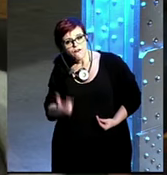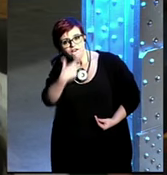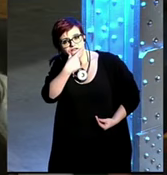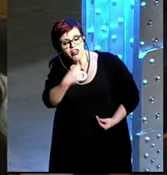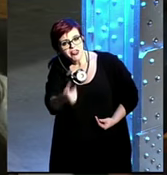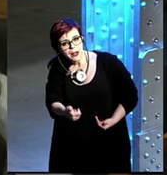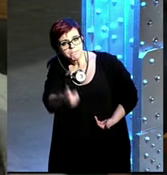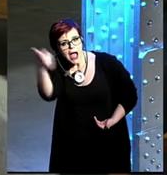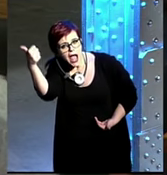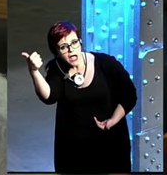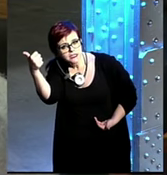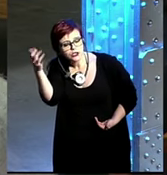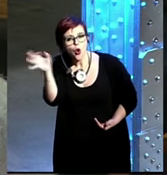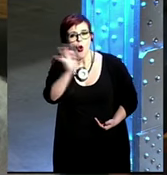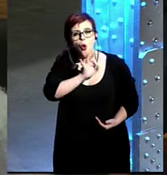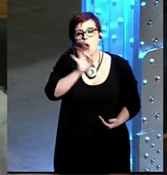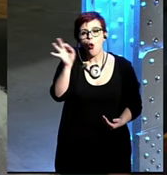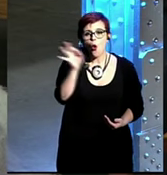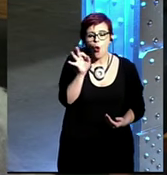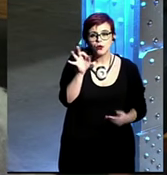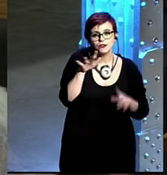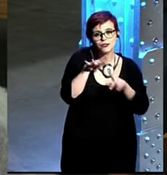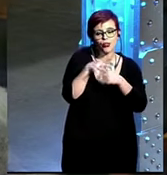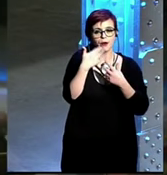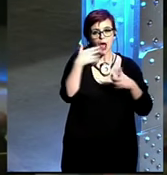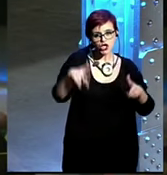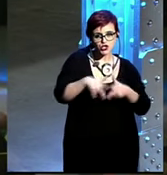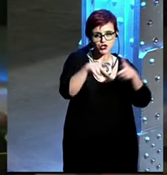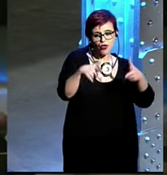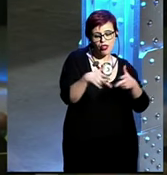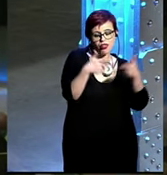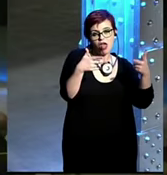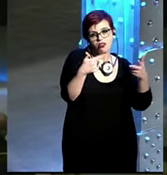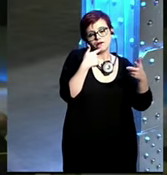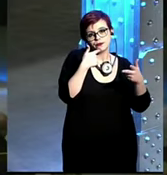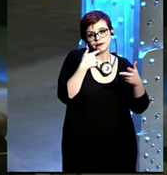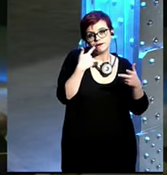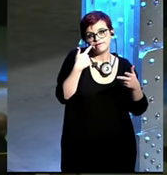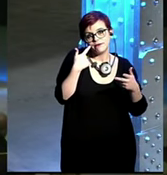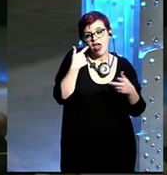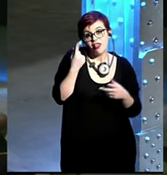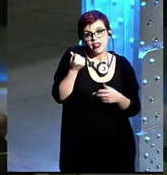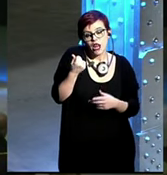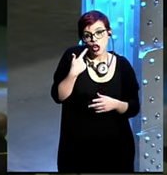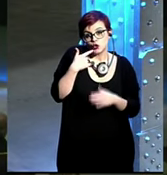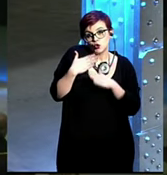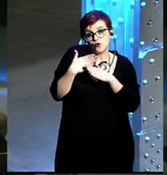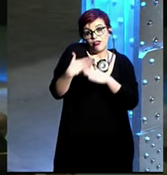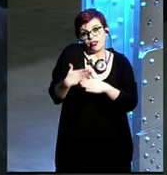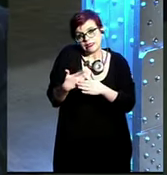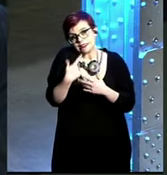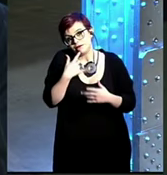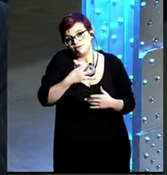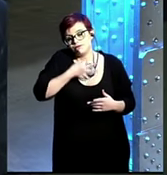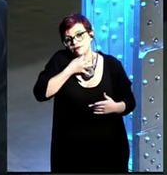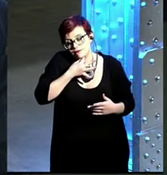¿O cuando no estás en ese rango social en el cual tienen suficiente dinero para vivir? Bueno, pues el cliché durante bastante tiempo era que era más